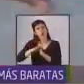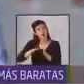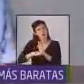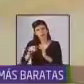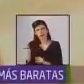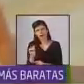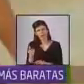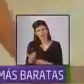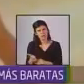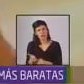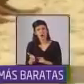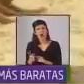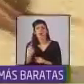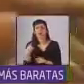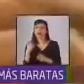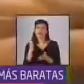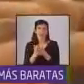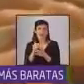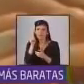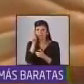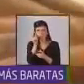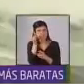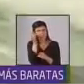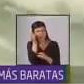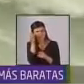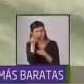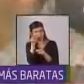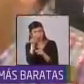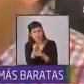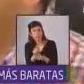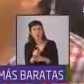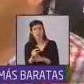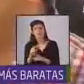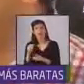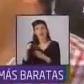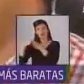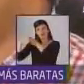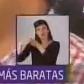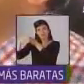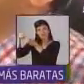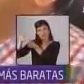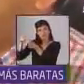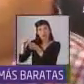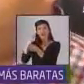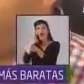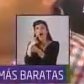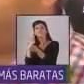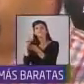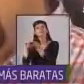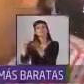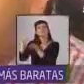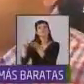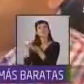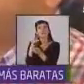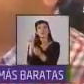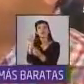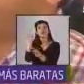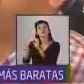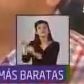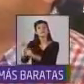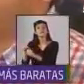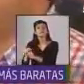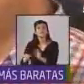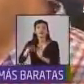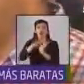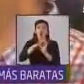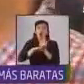minuto, hay que estar constantemente revisando porque precisamente el crucero va viendo su disponibilidad y si tiene muy baja la ocupación, lanza una